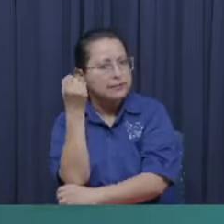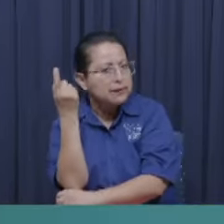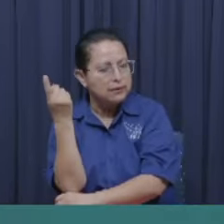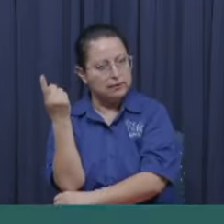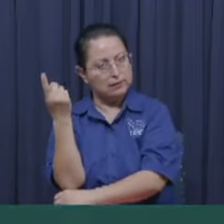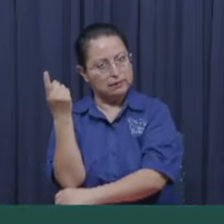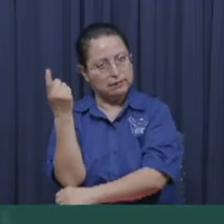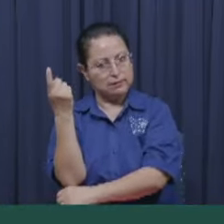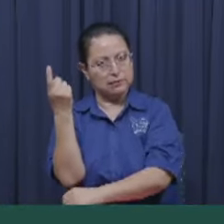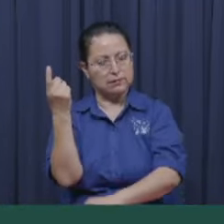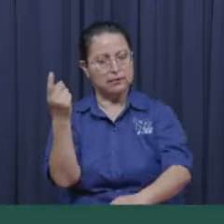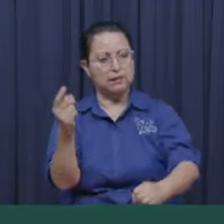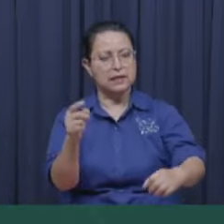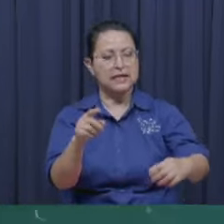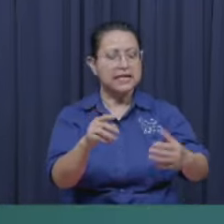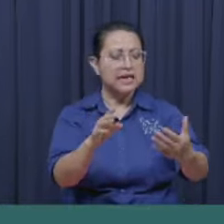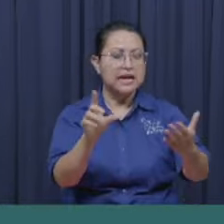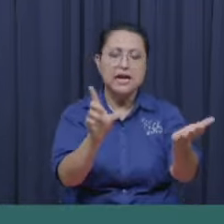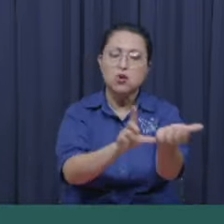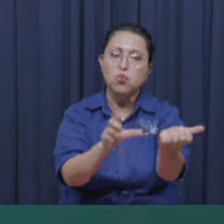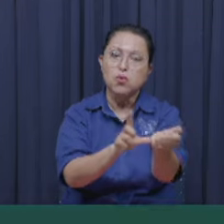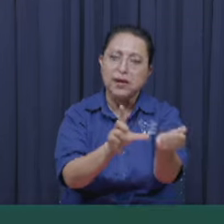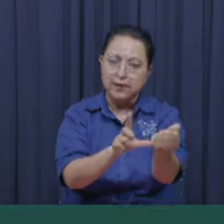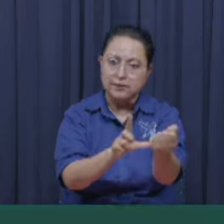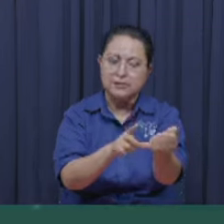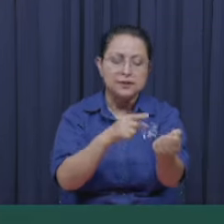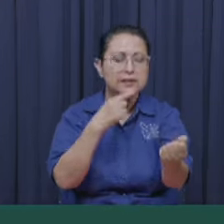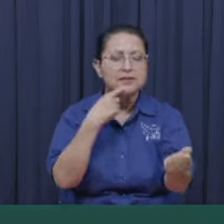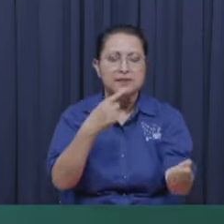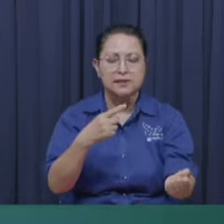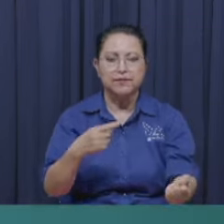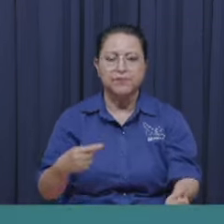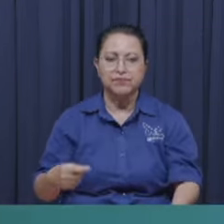Lucas 15, 23. Traigan al becerro.